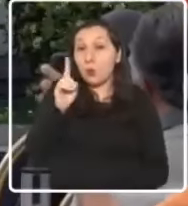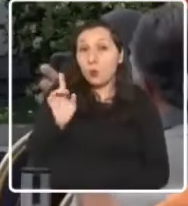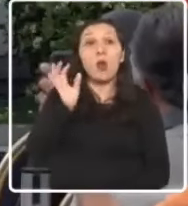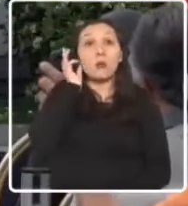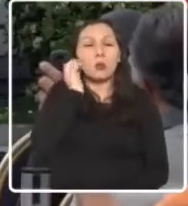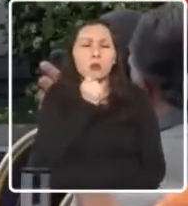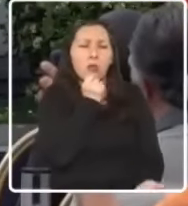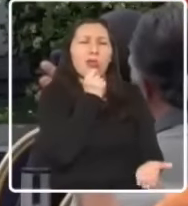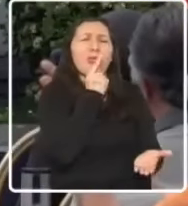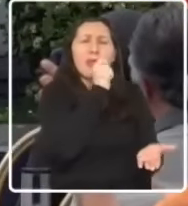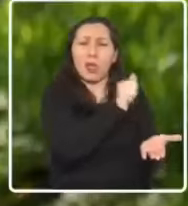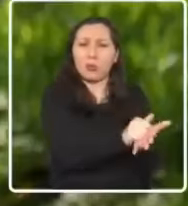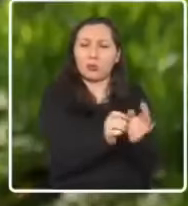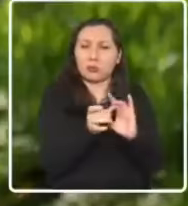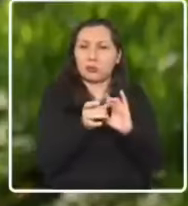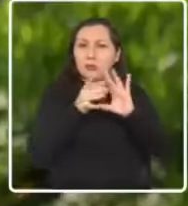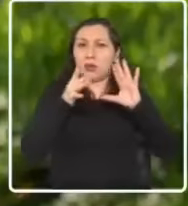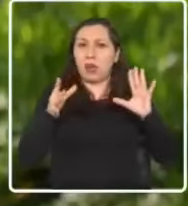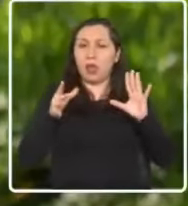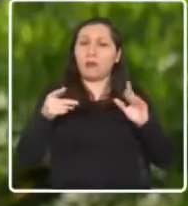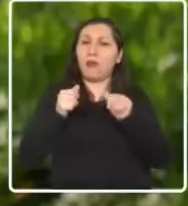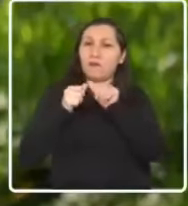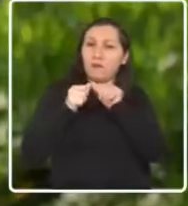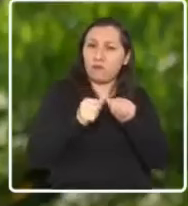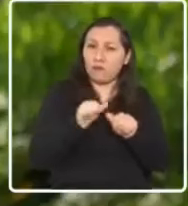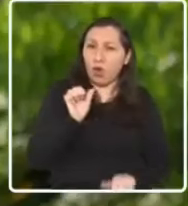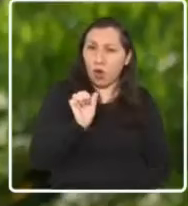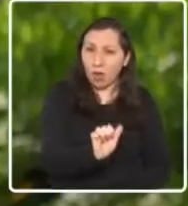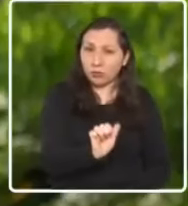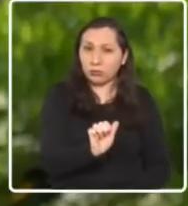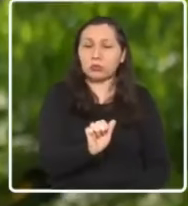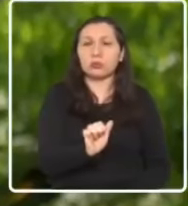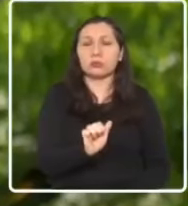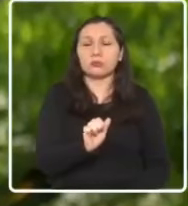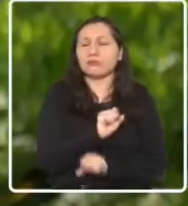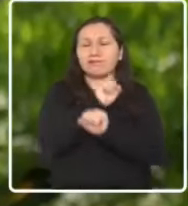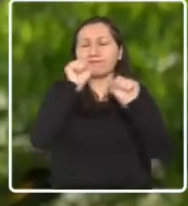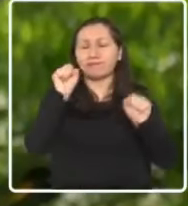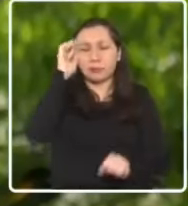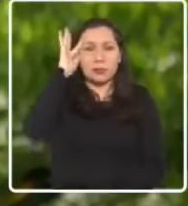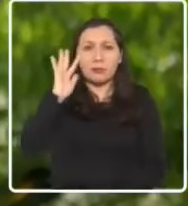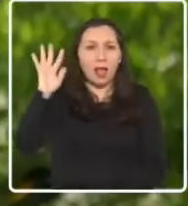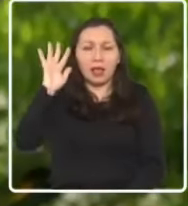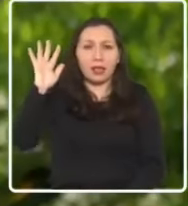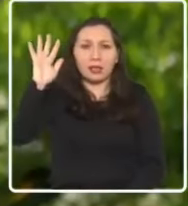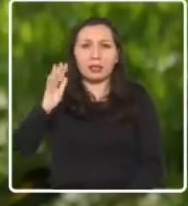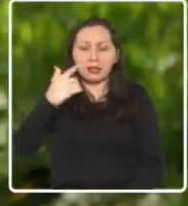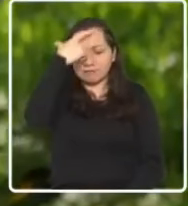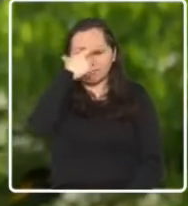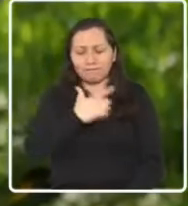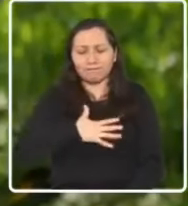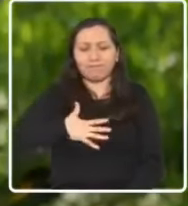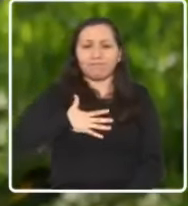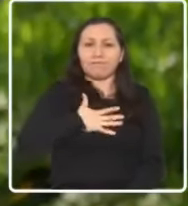Y que cuando una mujer denuncia algo tan grave como una violación, es inimaginable lo que debe haber